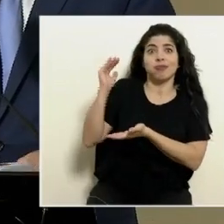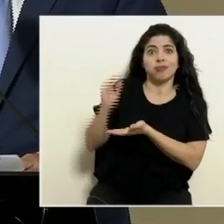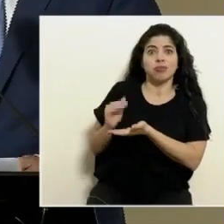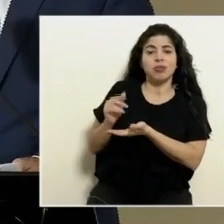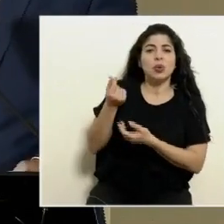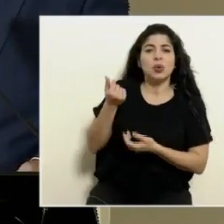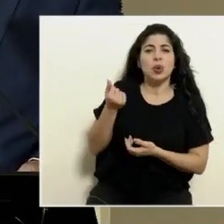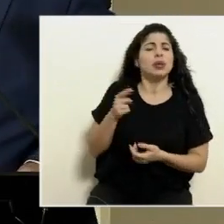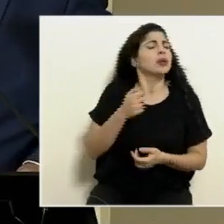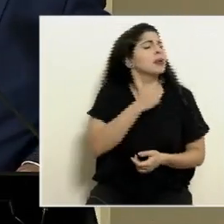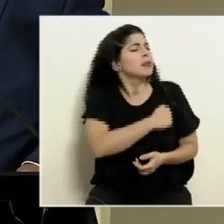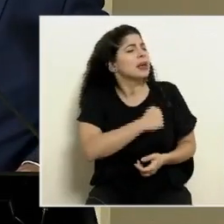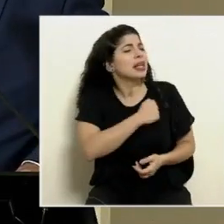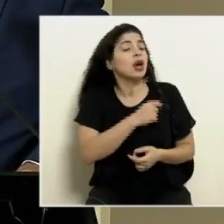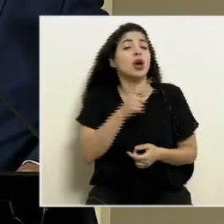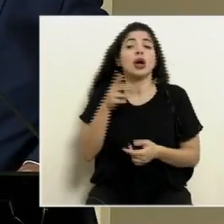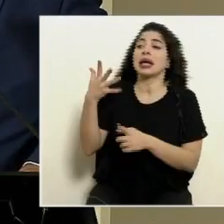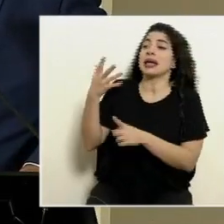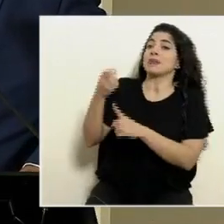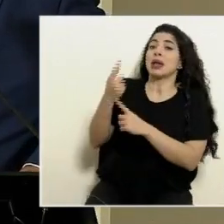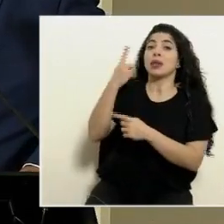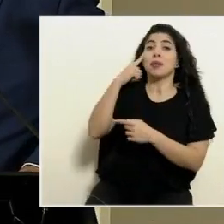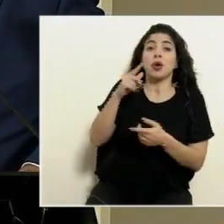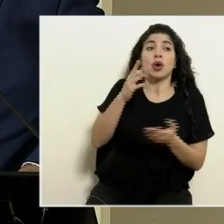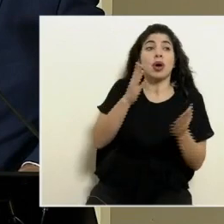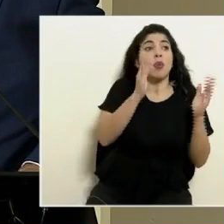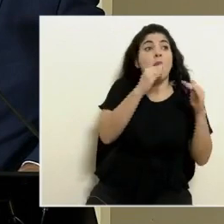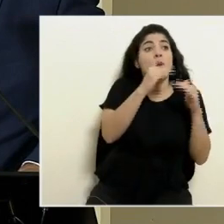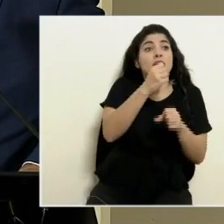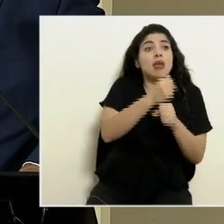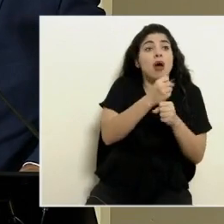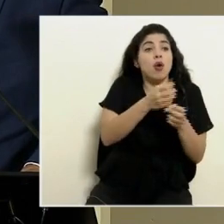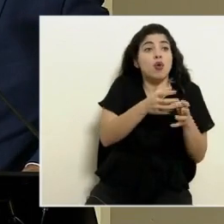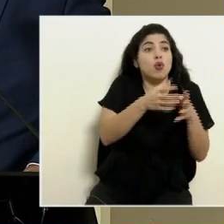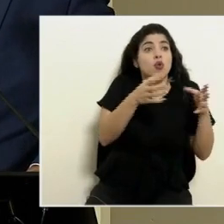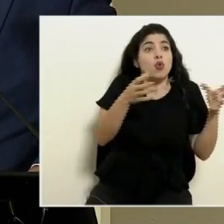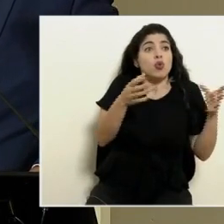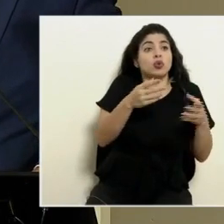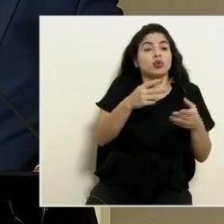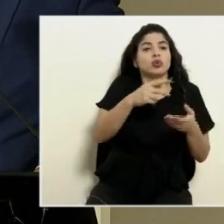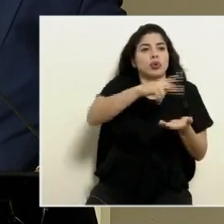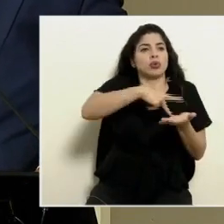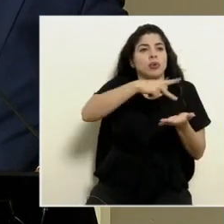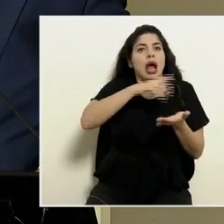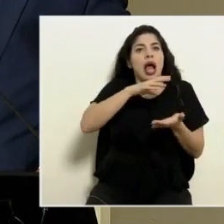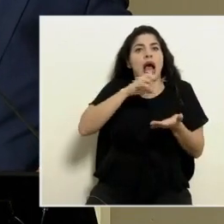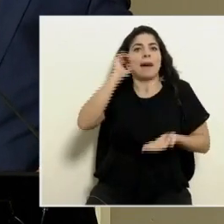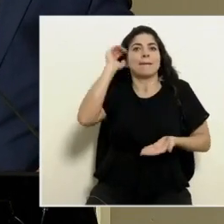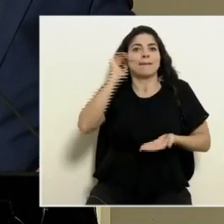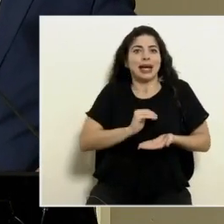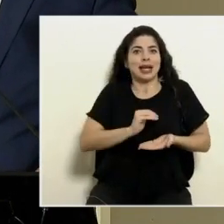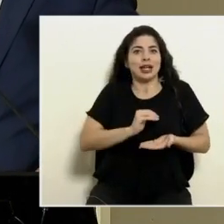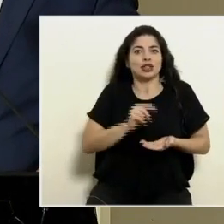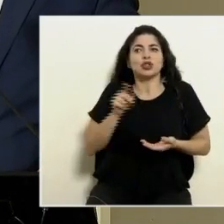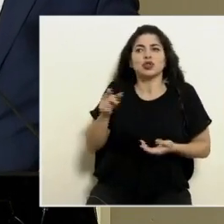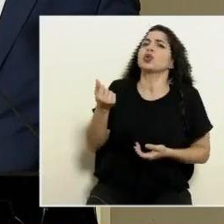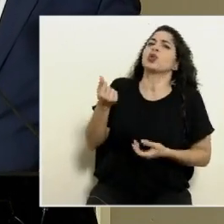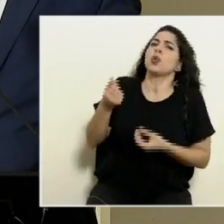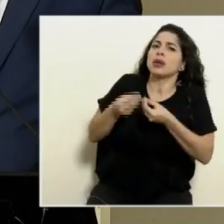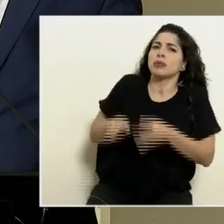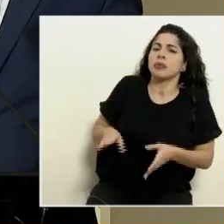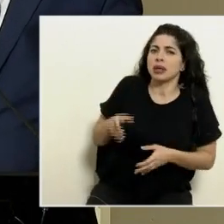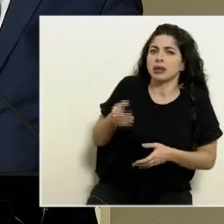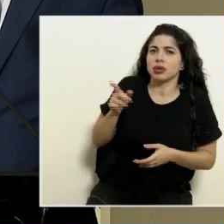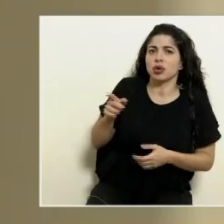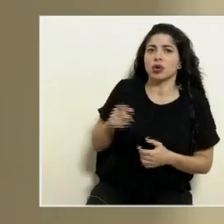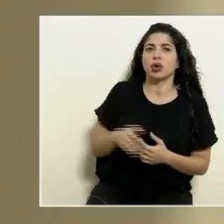Román? ¿Perdón? El golpe en los ingresos, después de la destrucción de empleo que trajo la pandemia, ¿cuánto ha dejado de percibir la caja a partir del desempleo que creció?